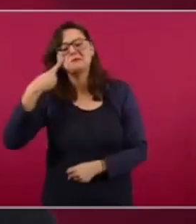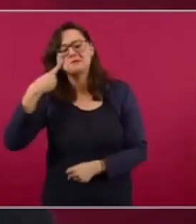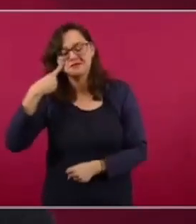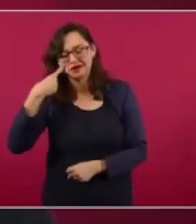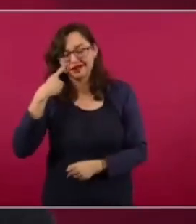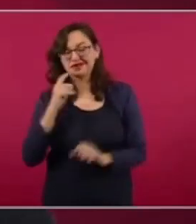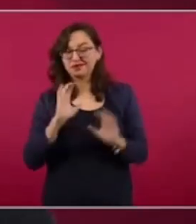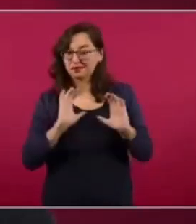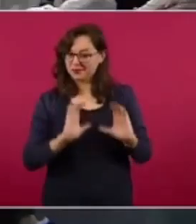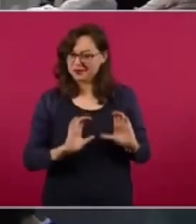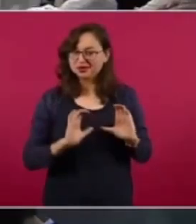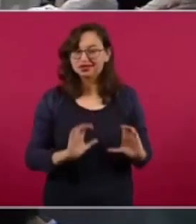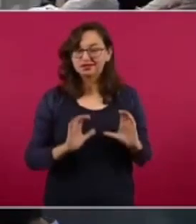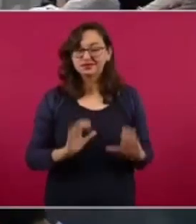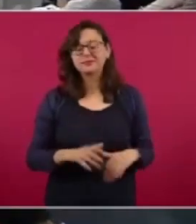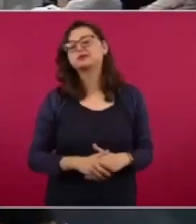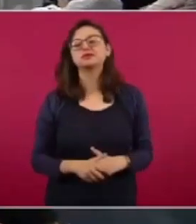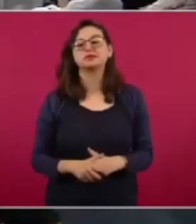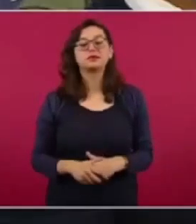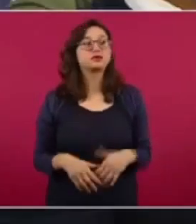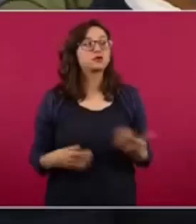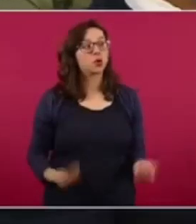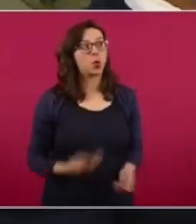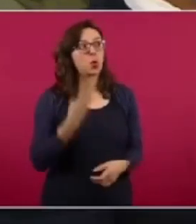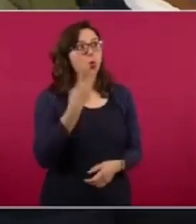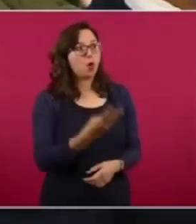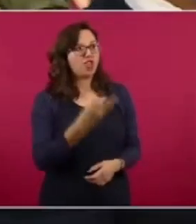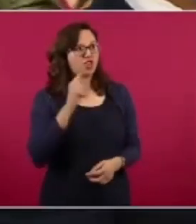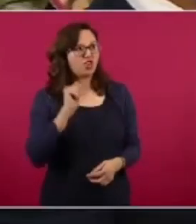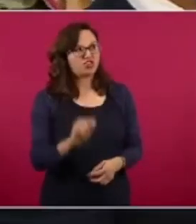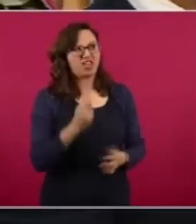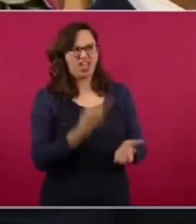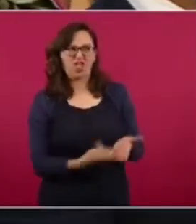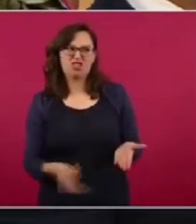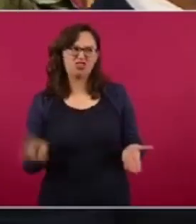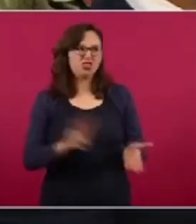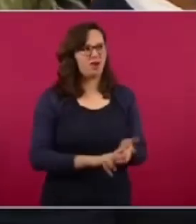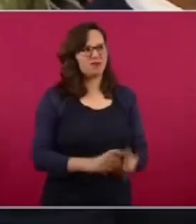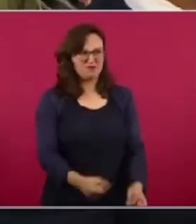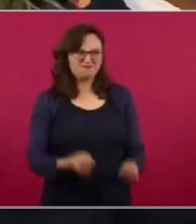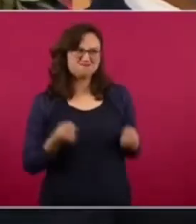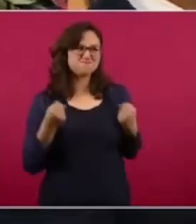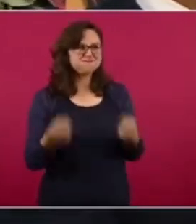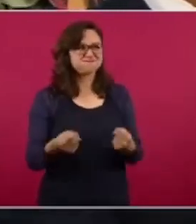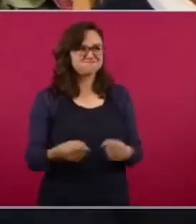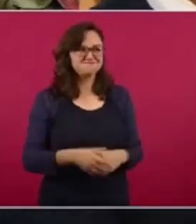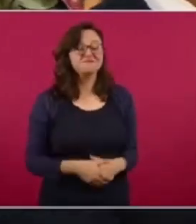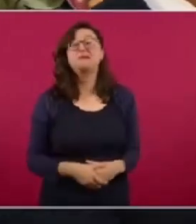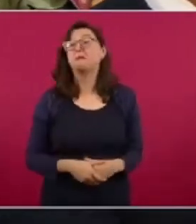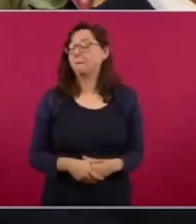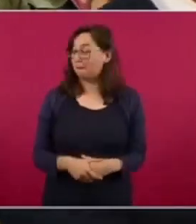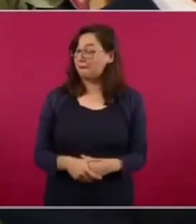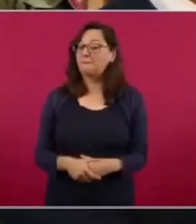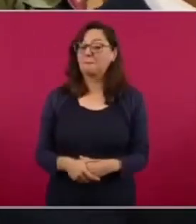Mucho más. O sea, 4T recargada. ¿Ah? 4T recargada. Sí, ya,